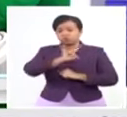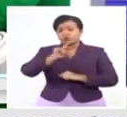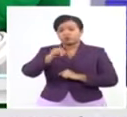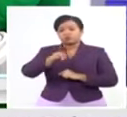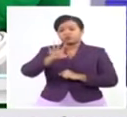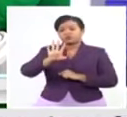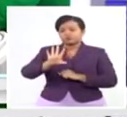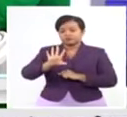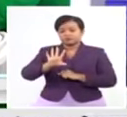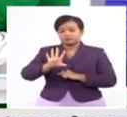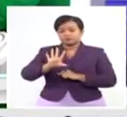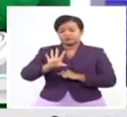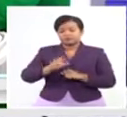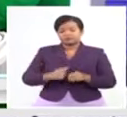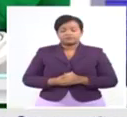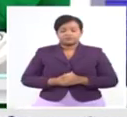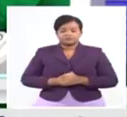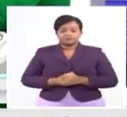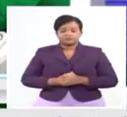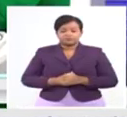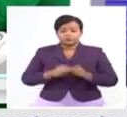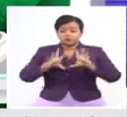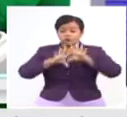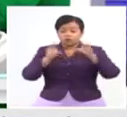varias semanas. En el acumulado es el